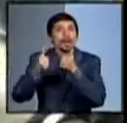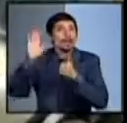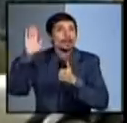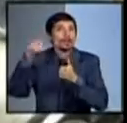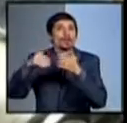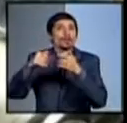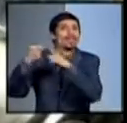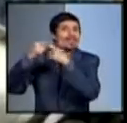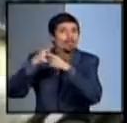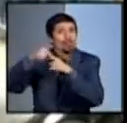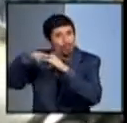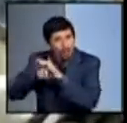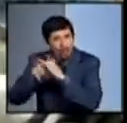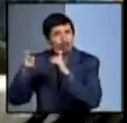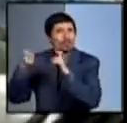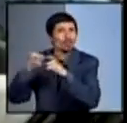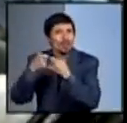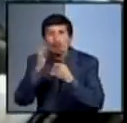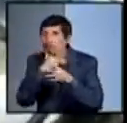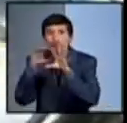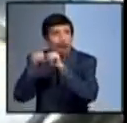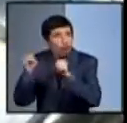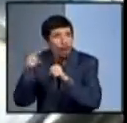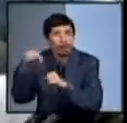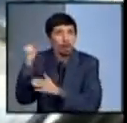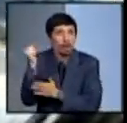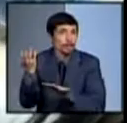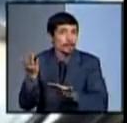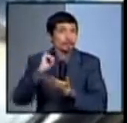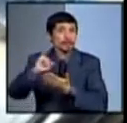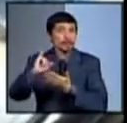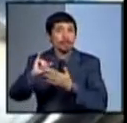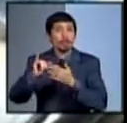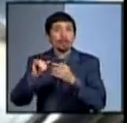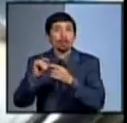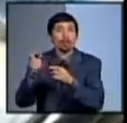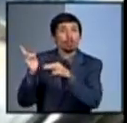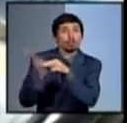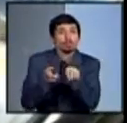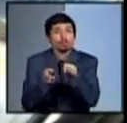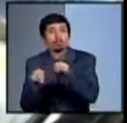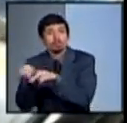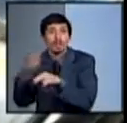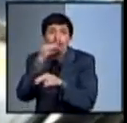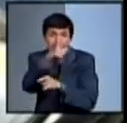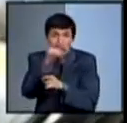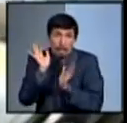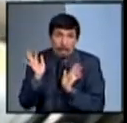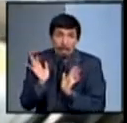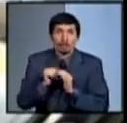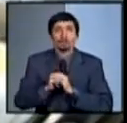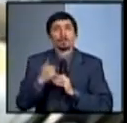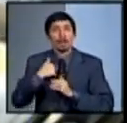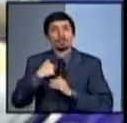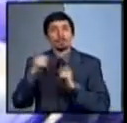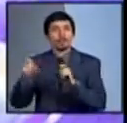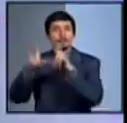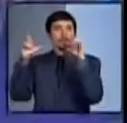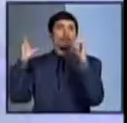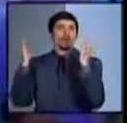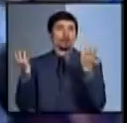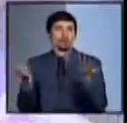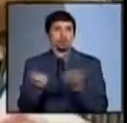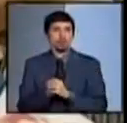La definición de los candidatos, y siempre están discutiendo, están peleando, nunca se ponen de acuerdo, se andan haciendo zancadilla entre ellos. Yo creo que eso es como que me llama mucho la